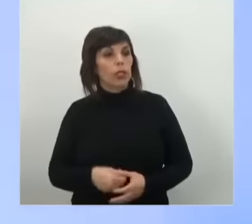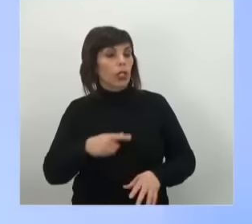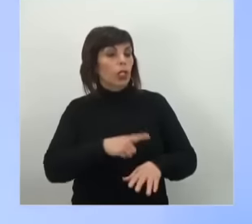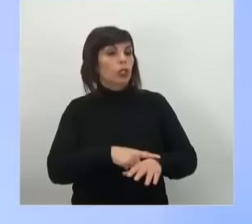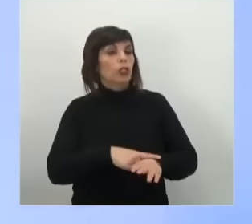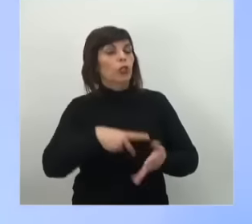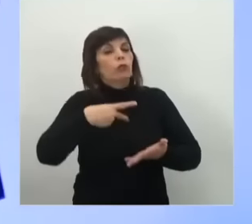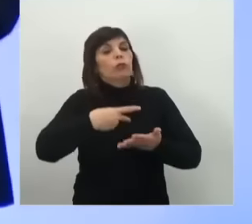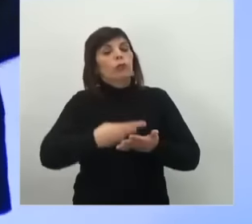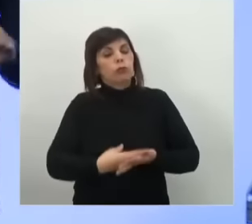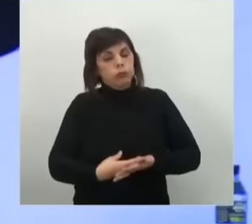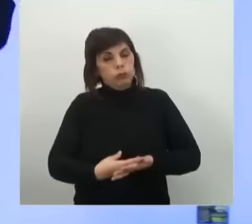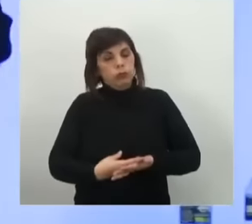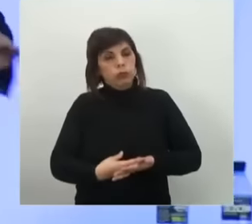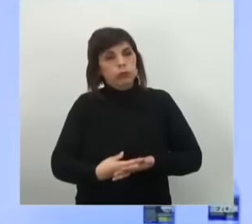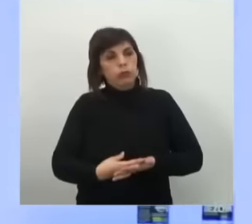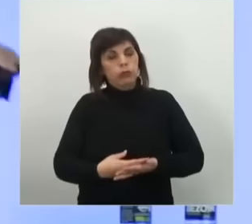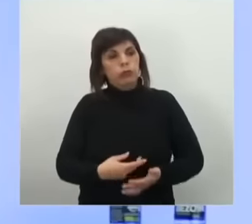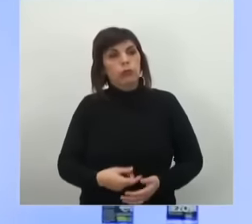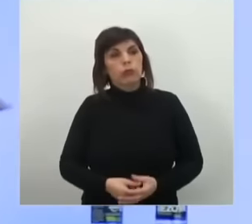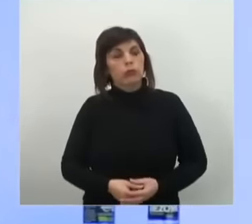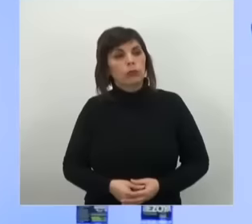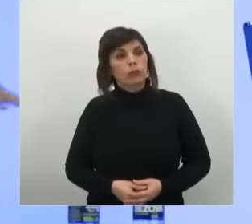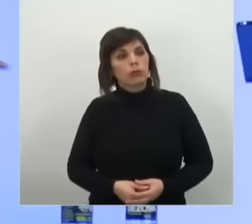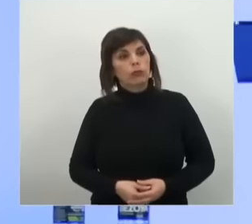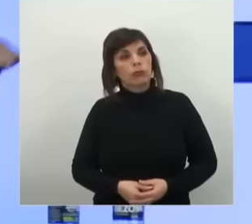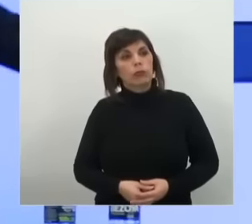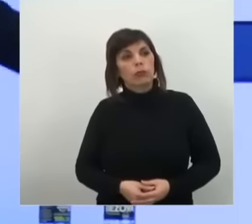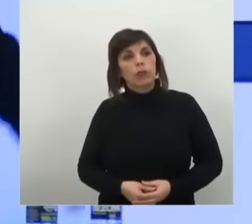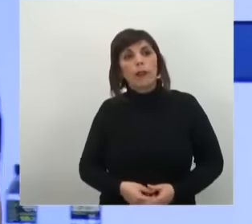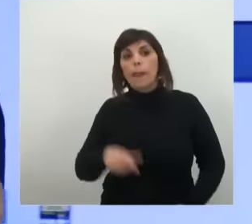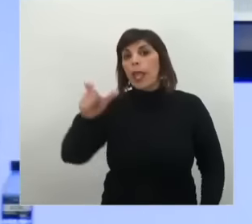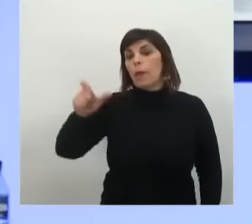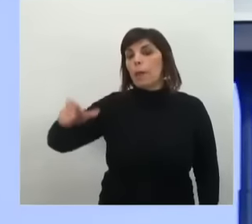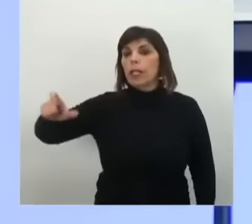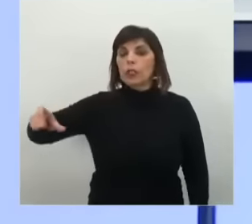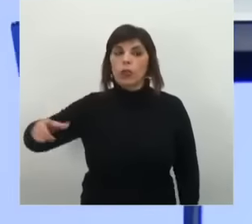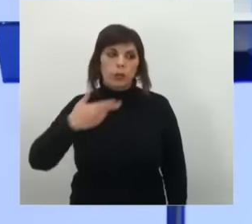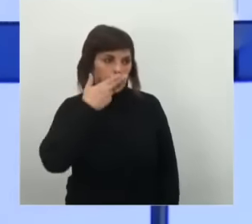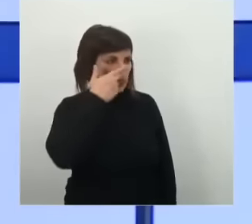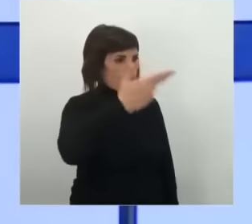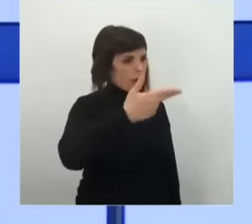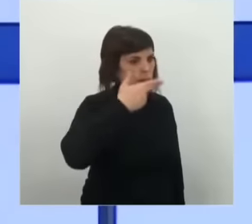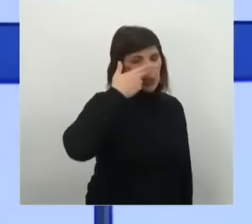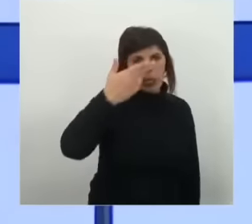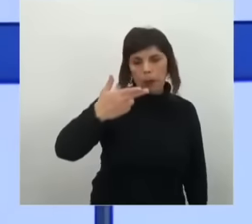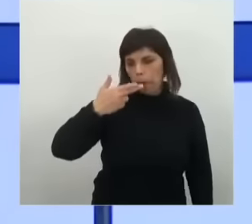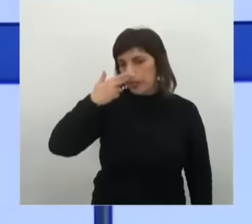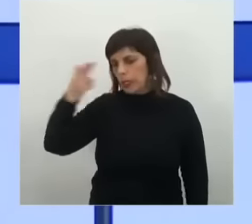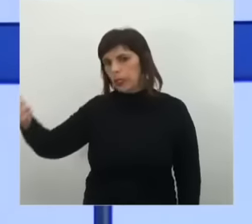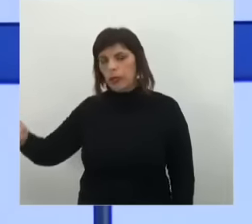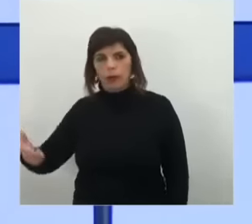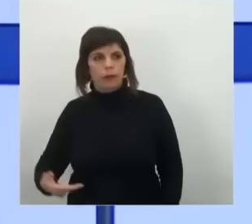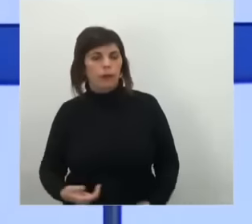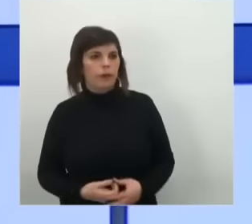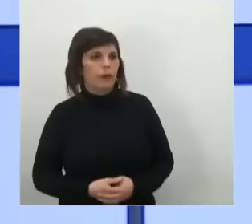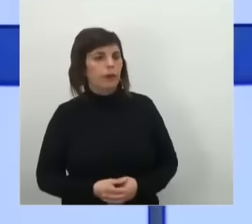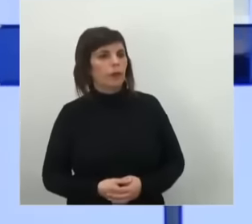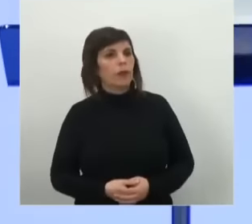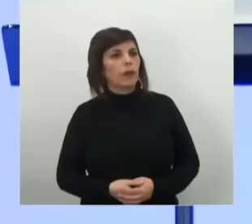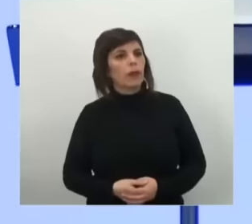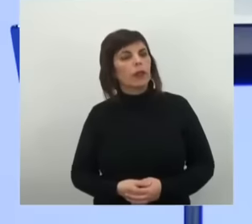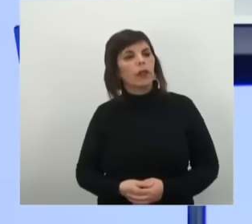aquella situación me vinieron a visitar absolutamente todos los que yo no quería que me vengan a visitar pero no vi físicamente